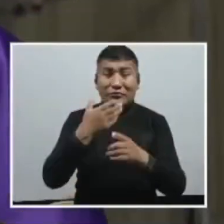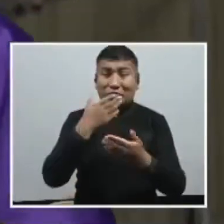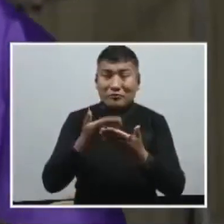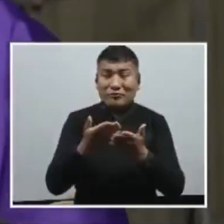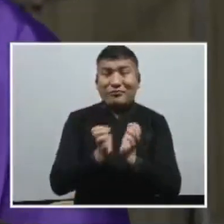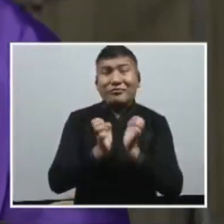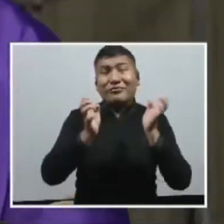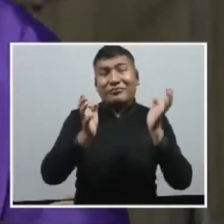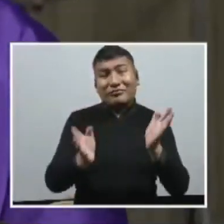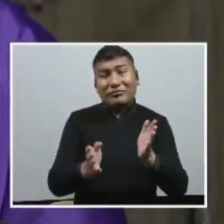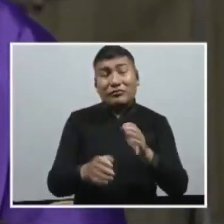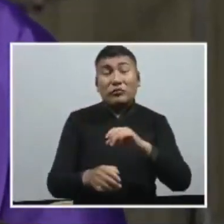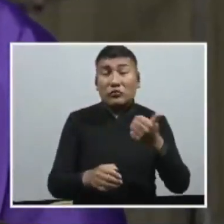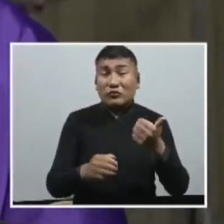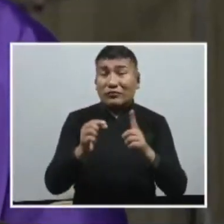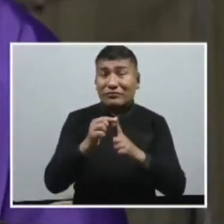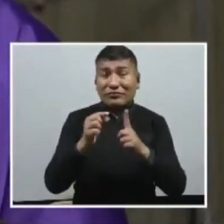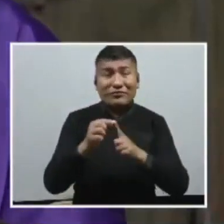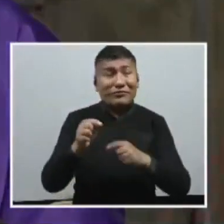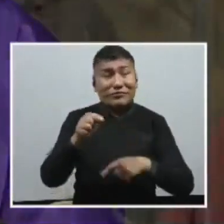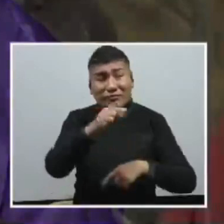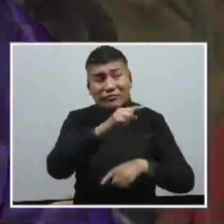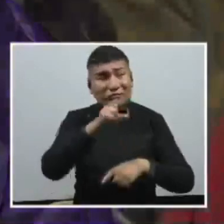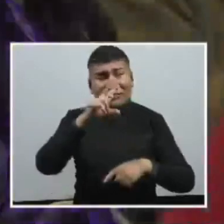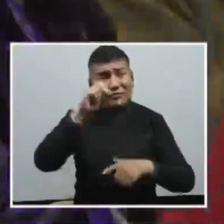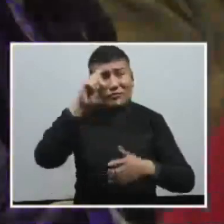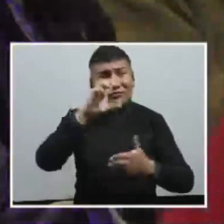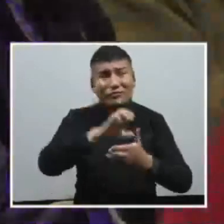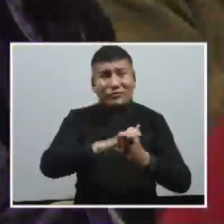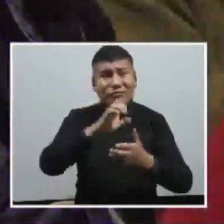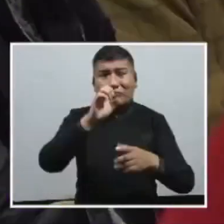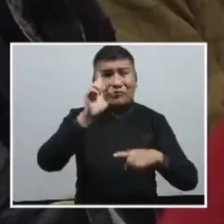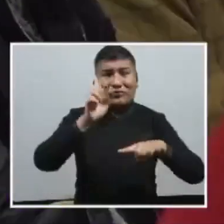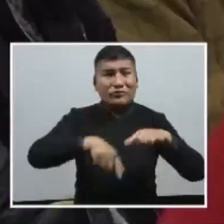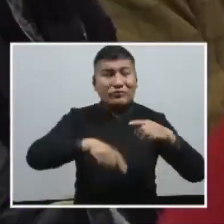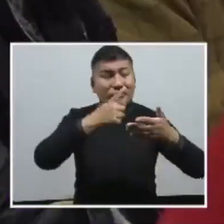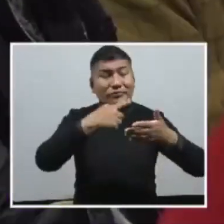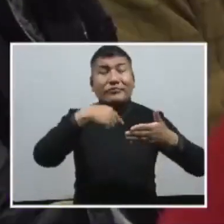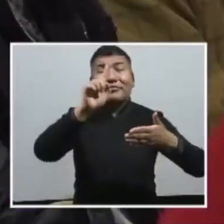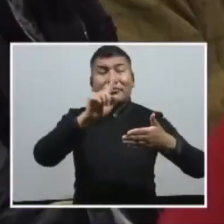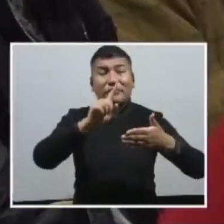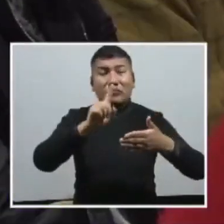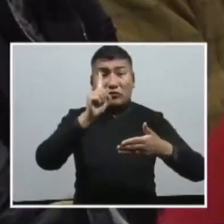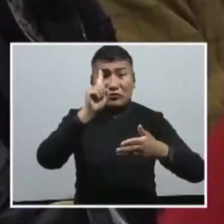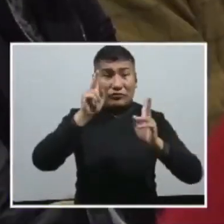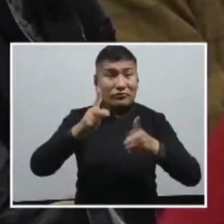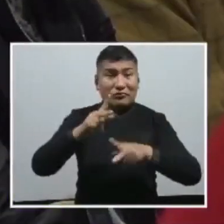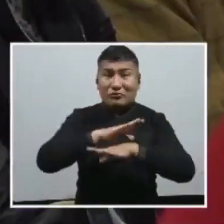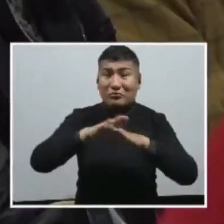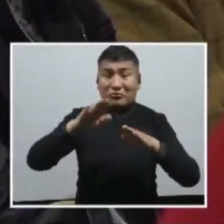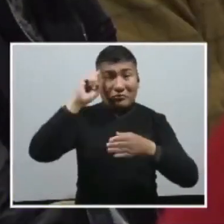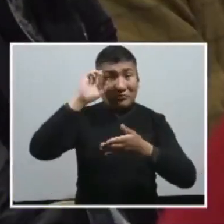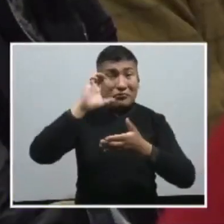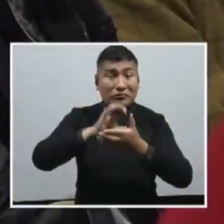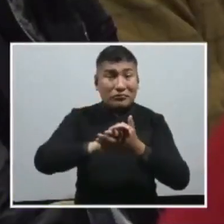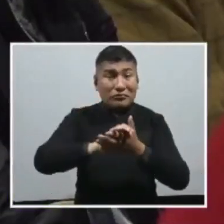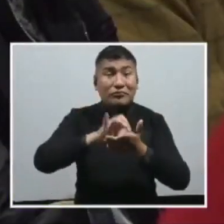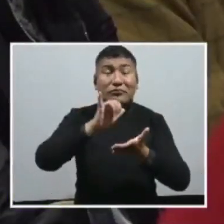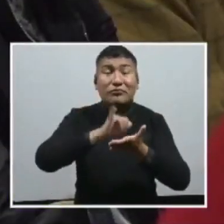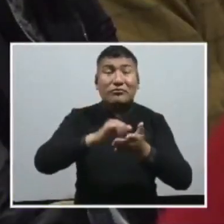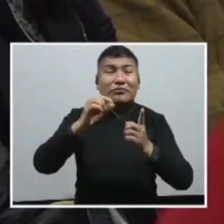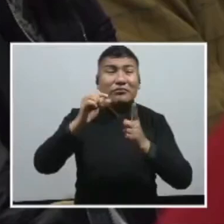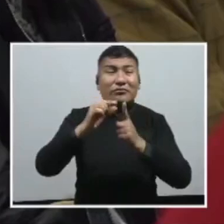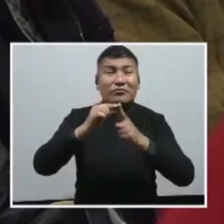palabras, no creen. Por tanto, no pueden dar crédito. Una persona que no cree de ahí viene el creer, de ahí viene la